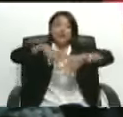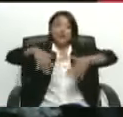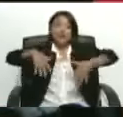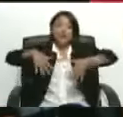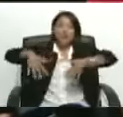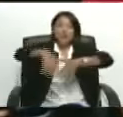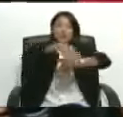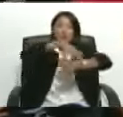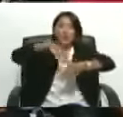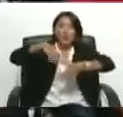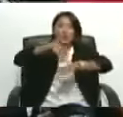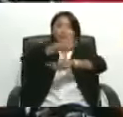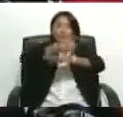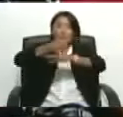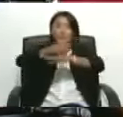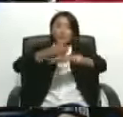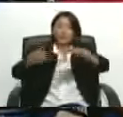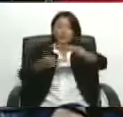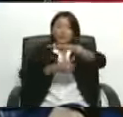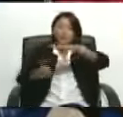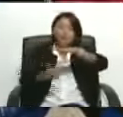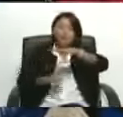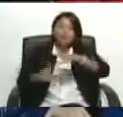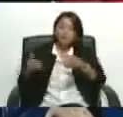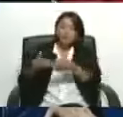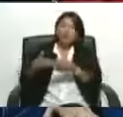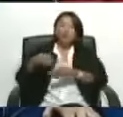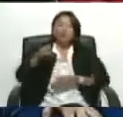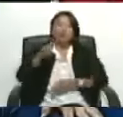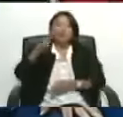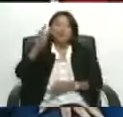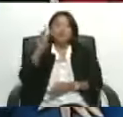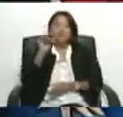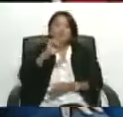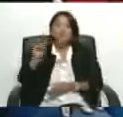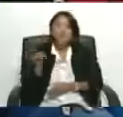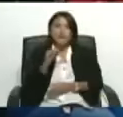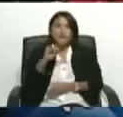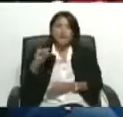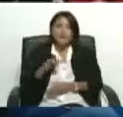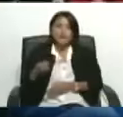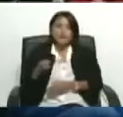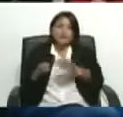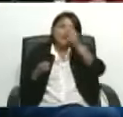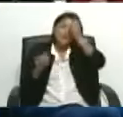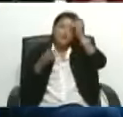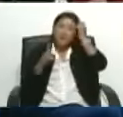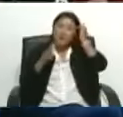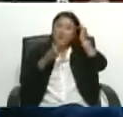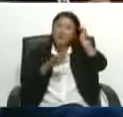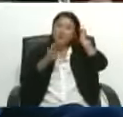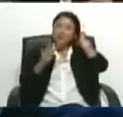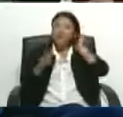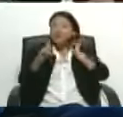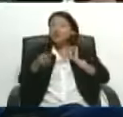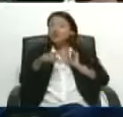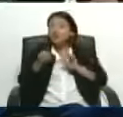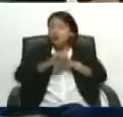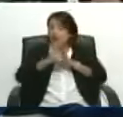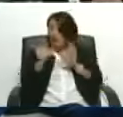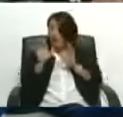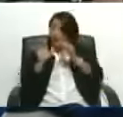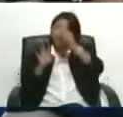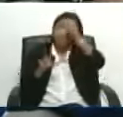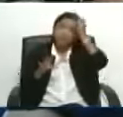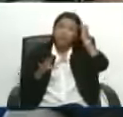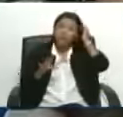la estructura de la UPAS, ¿cuántos son? Al menos 24. ¿Está claro?